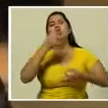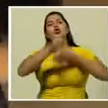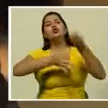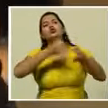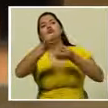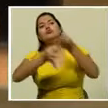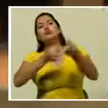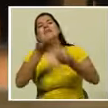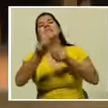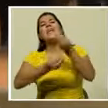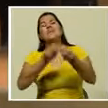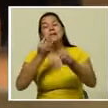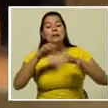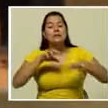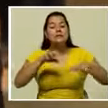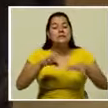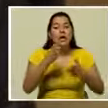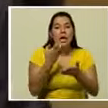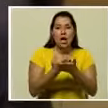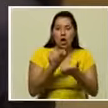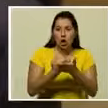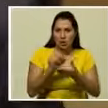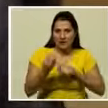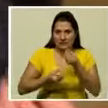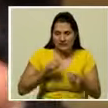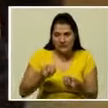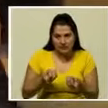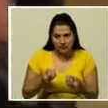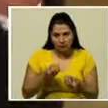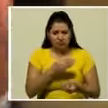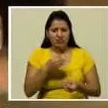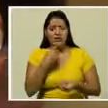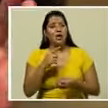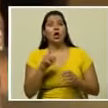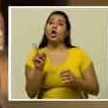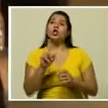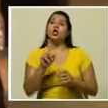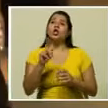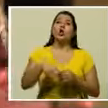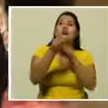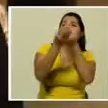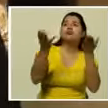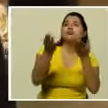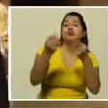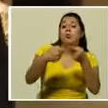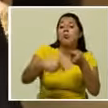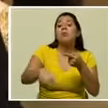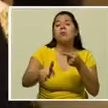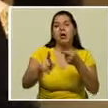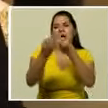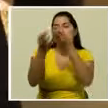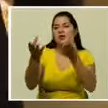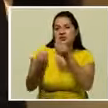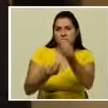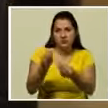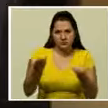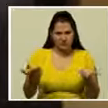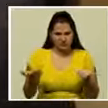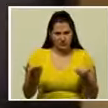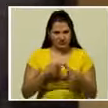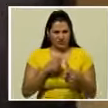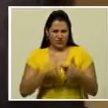los efectos económicos y sociales de la emergencia, y lo que nos dijo es que en los próximos días su equipo económico hará anuncios. Bueno, para eso no se necesita un